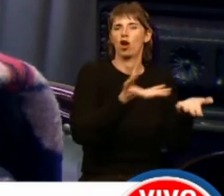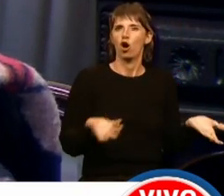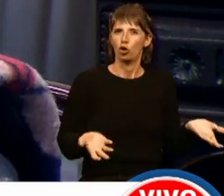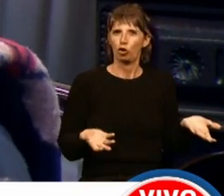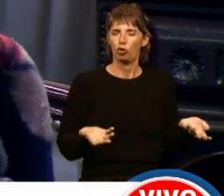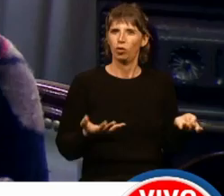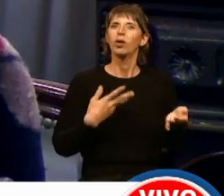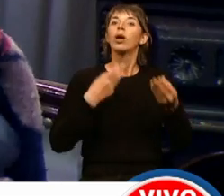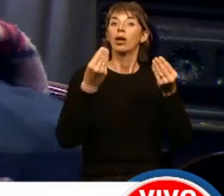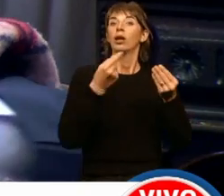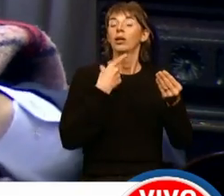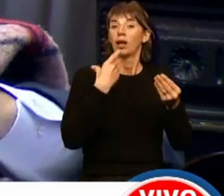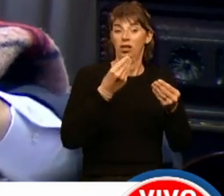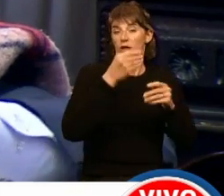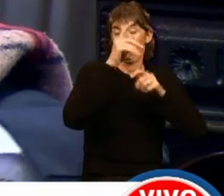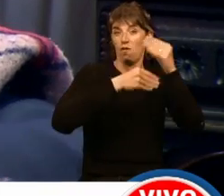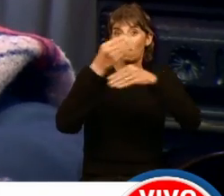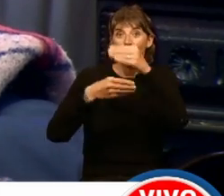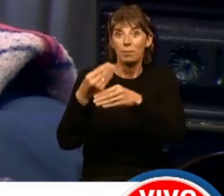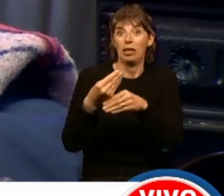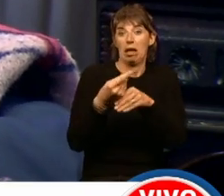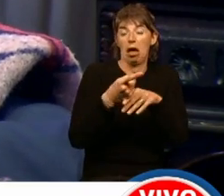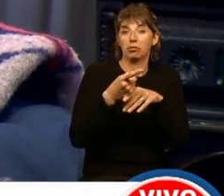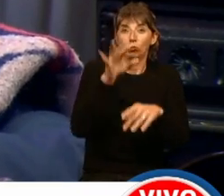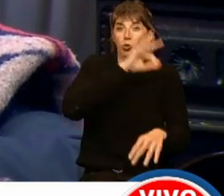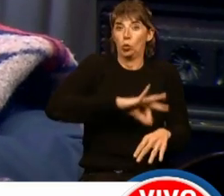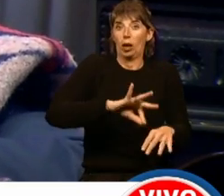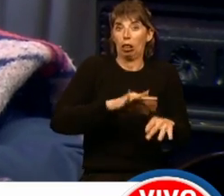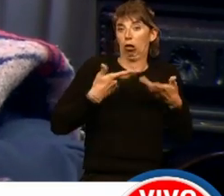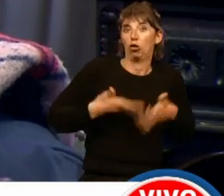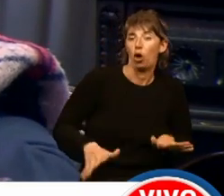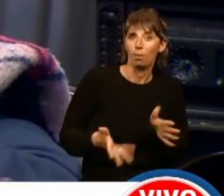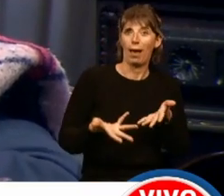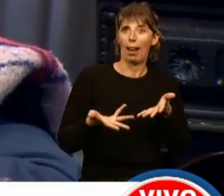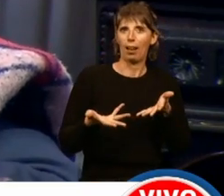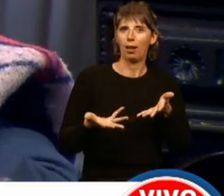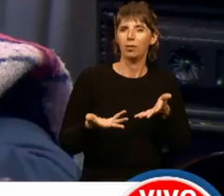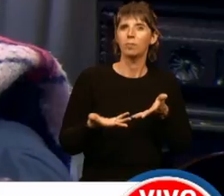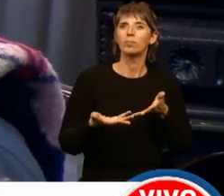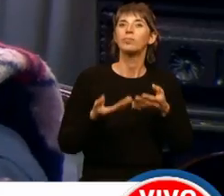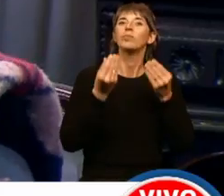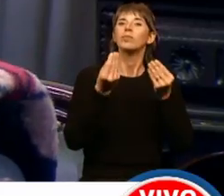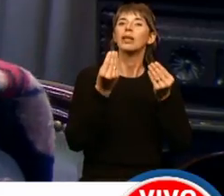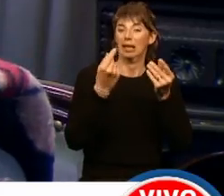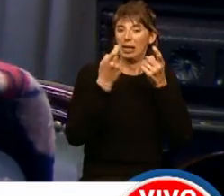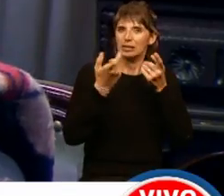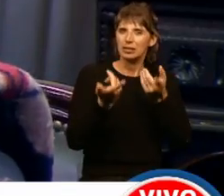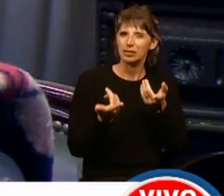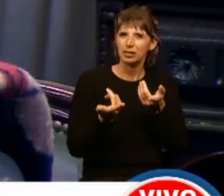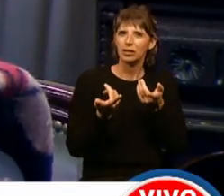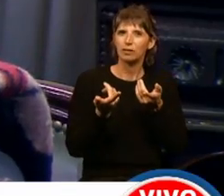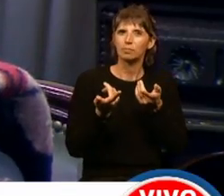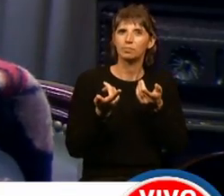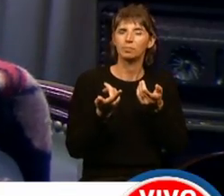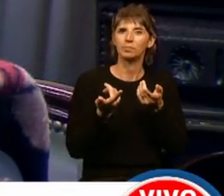que tenga la posibilidad una familia de los menores ingresos una una familia que necesite de la asistencia